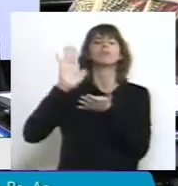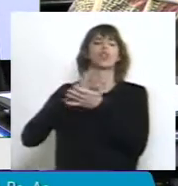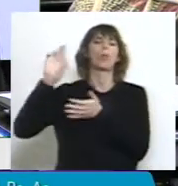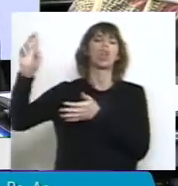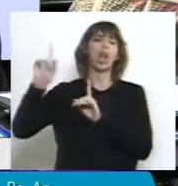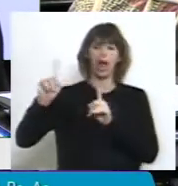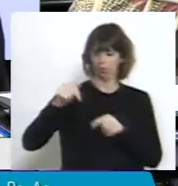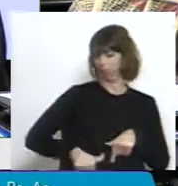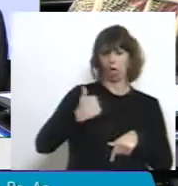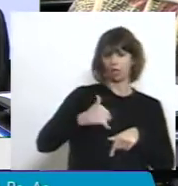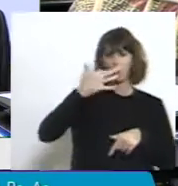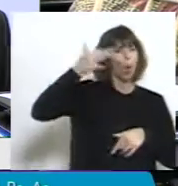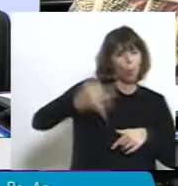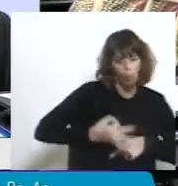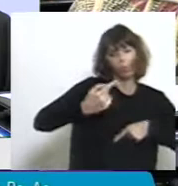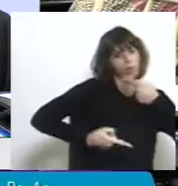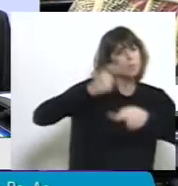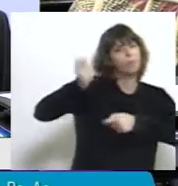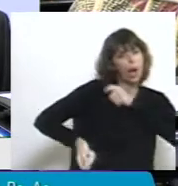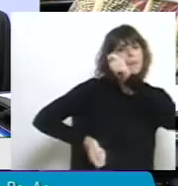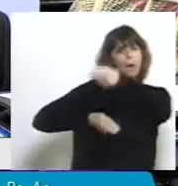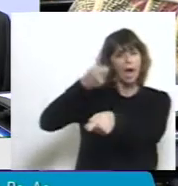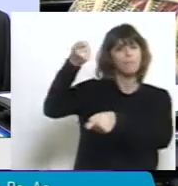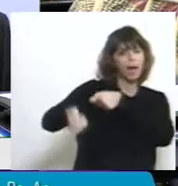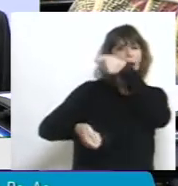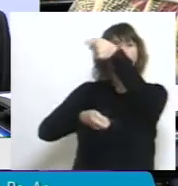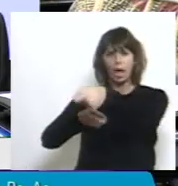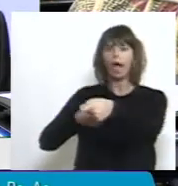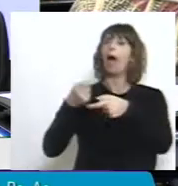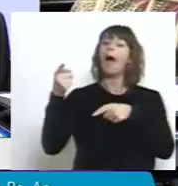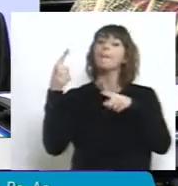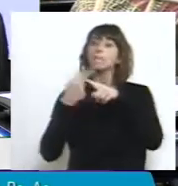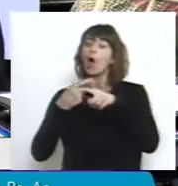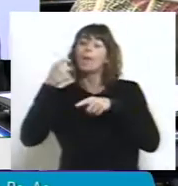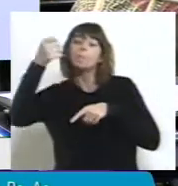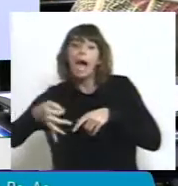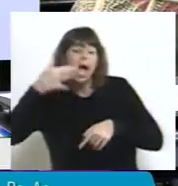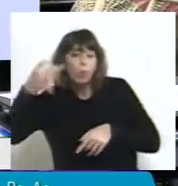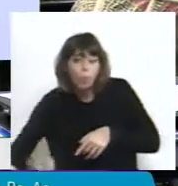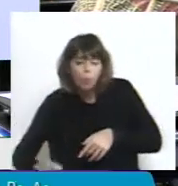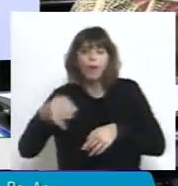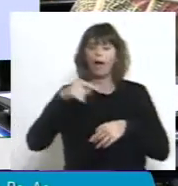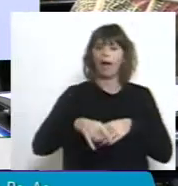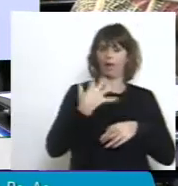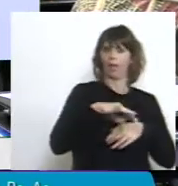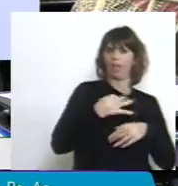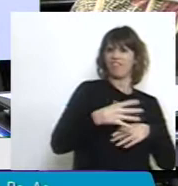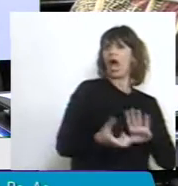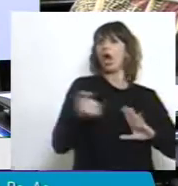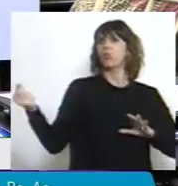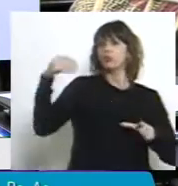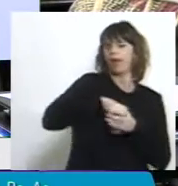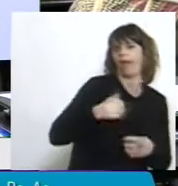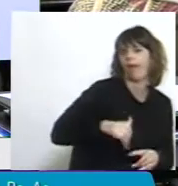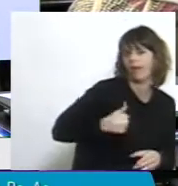venido pagando sin que nos cueste un solo puesto de trabajo en este país ejecutar estos presupuestos y